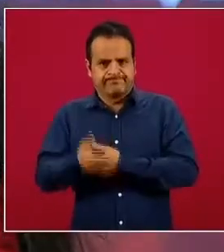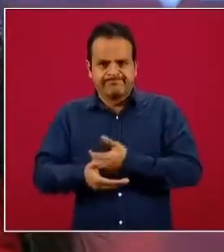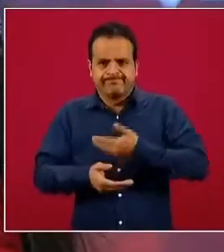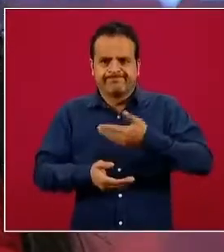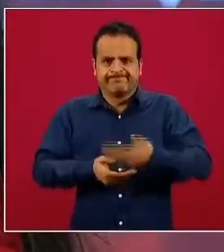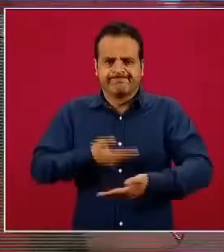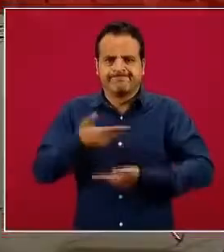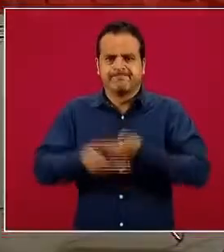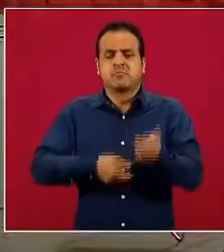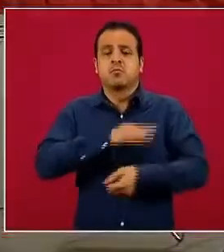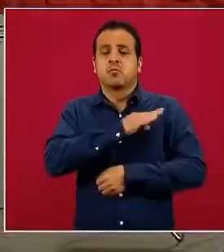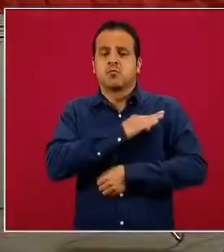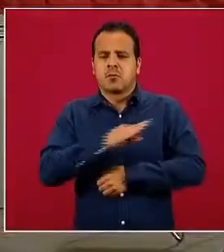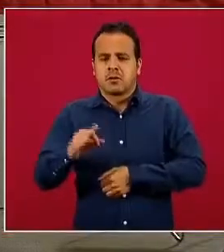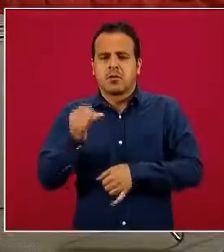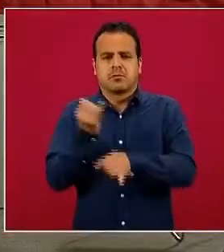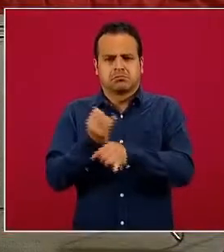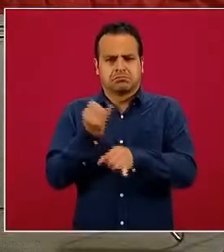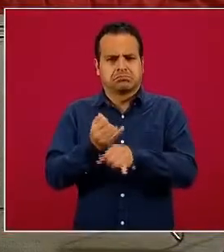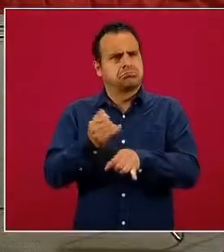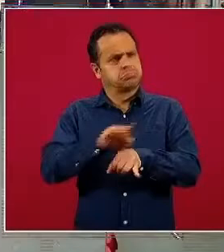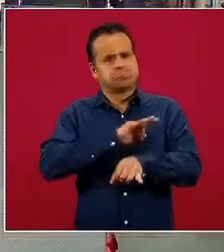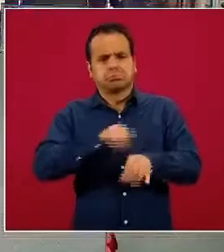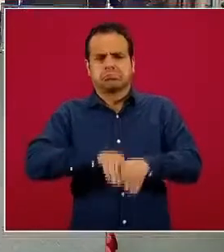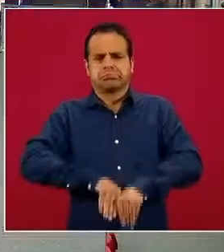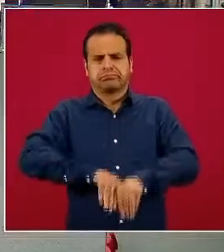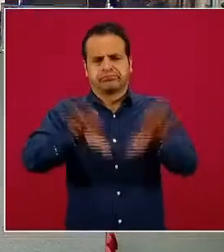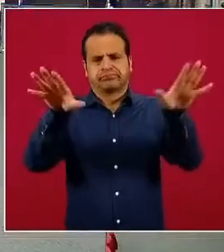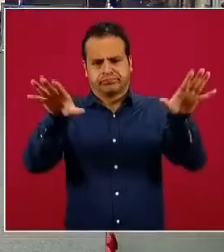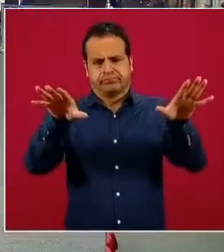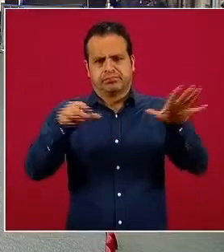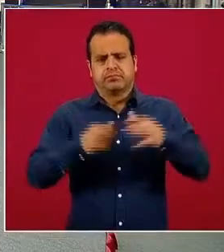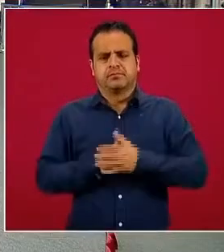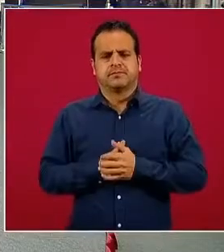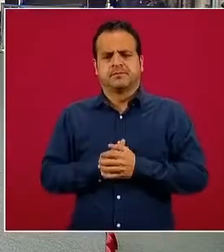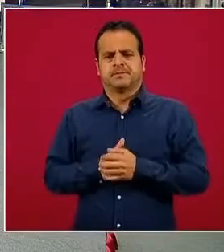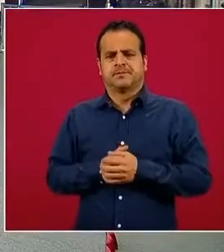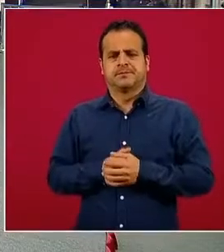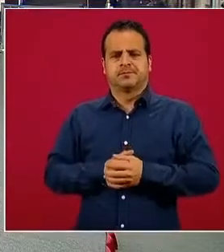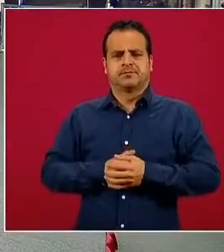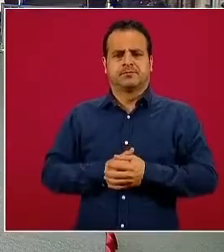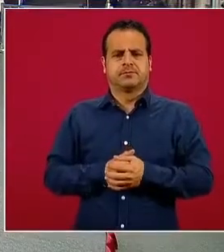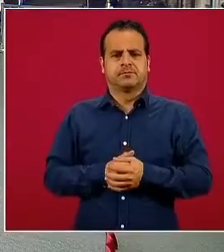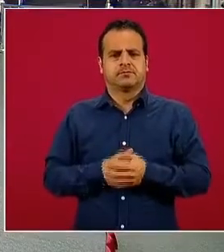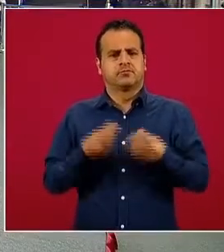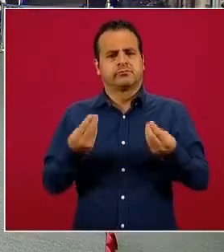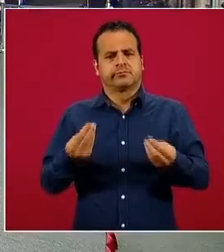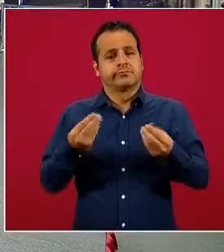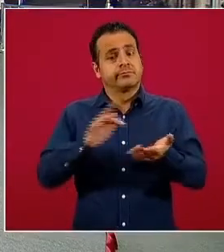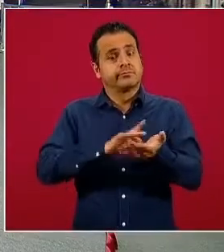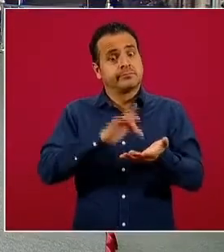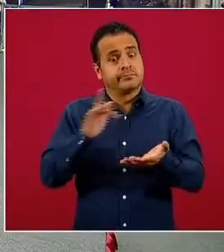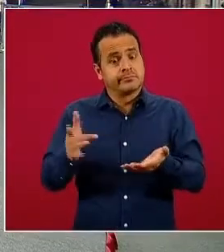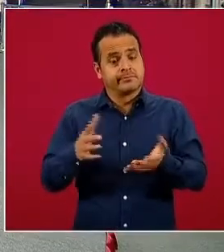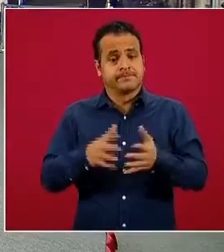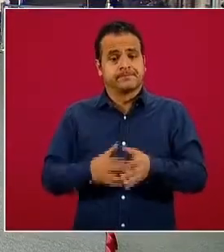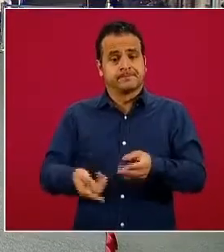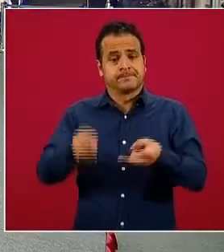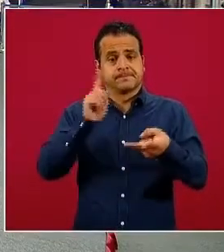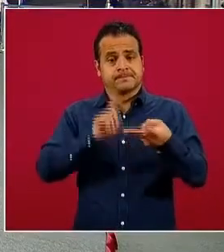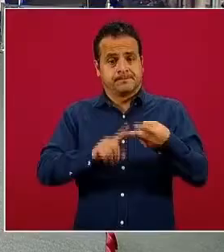de esa exposición. Gracias. Muchas gracias. Antes de abordar la otra pregunta, quisiera